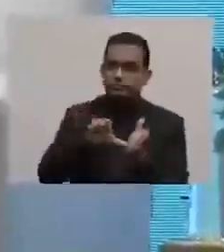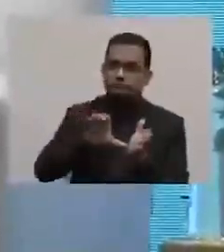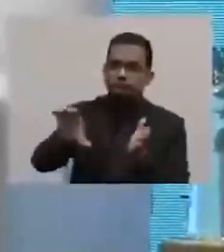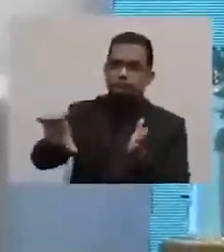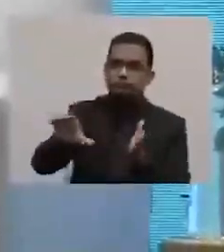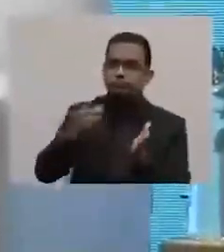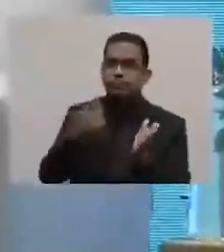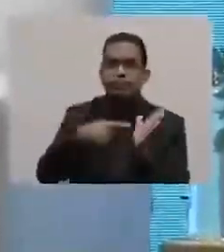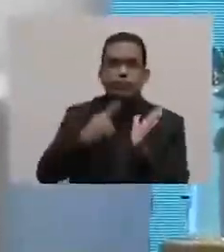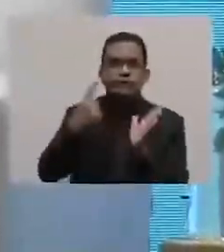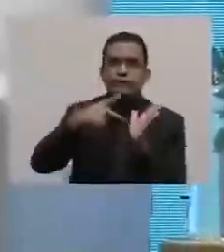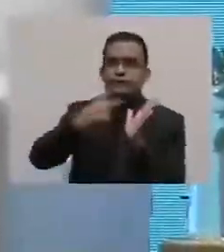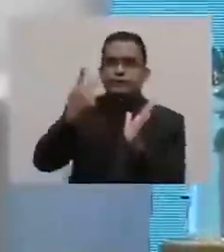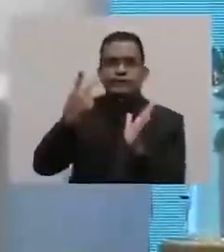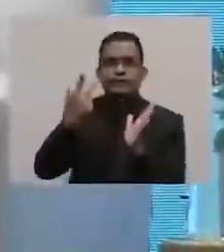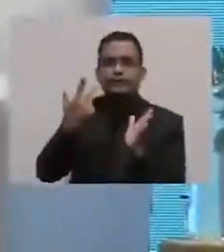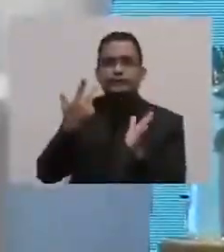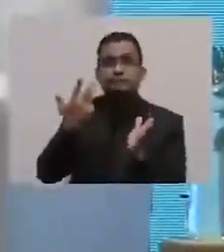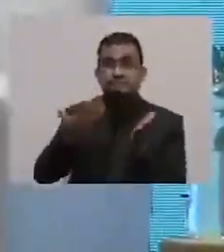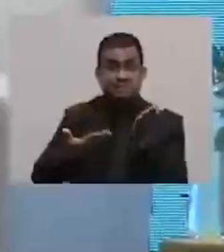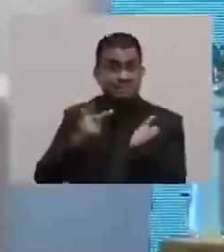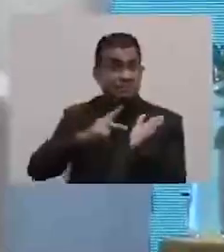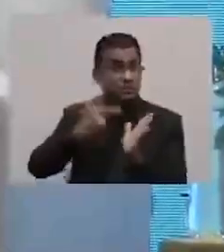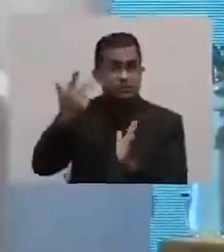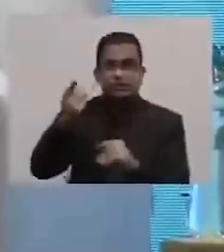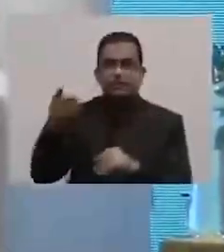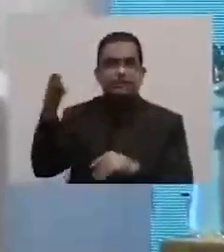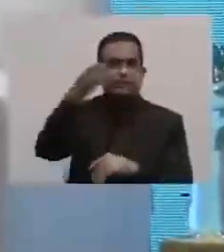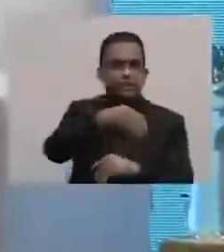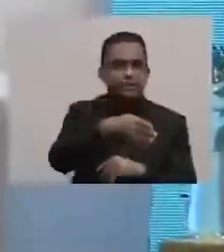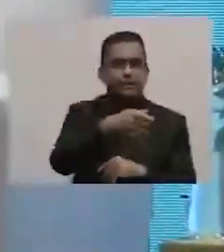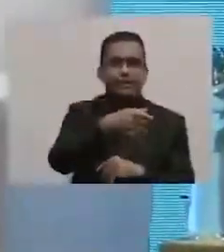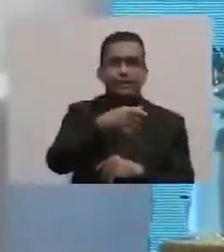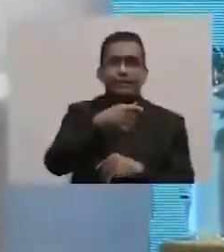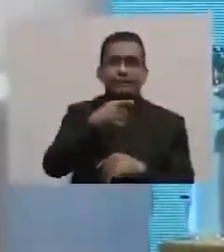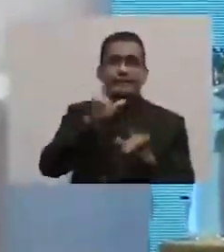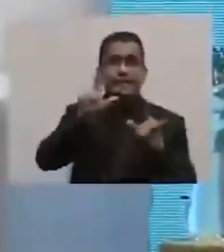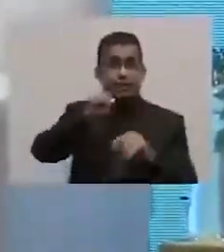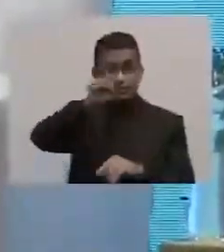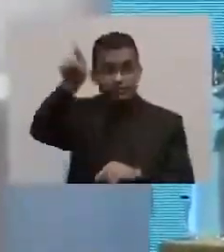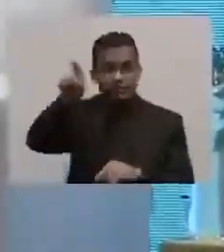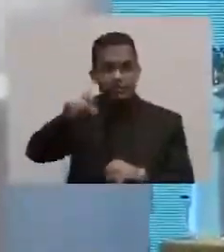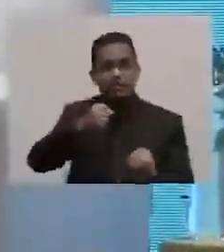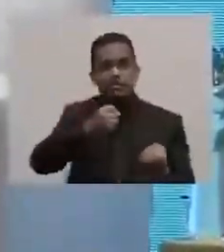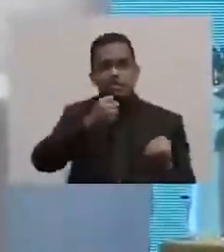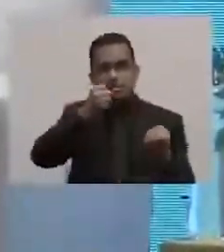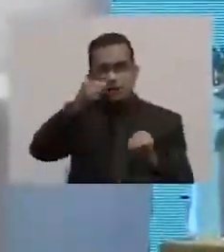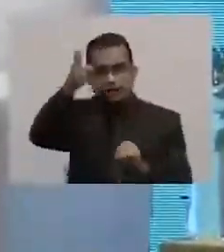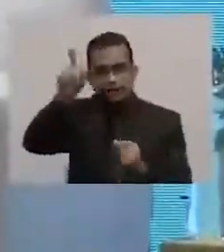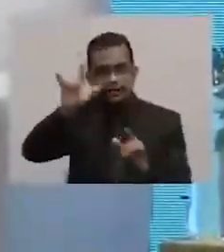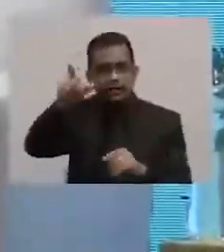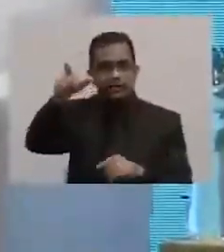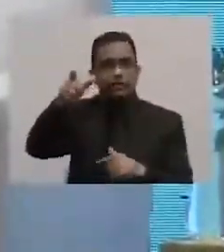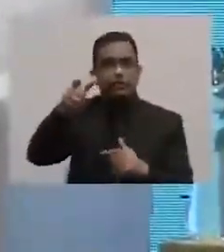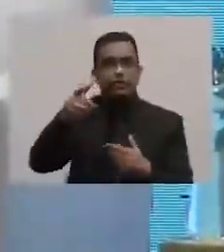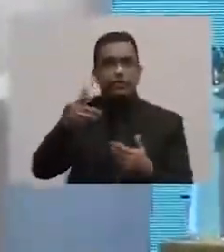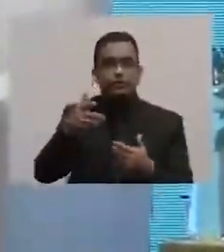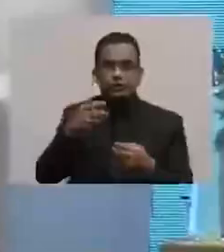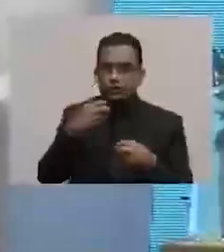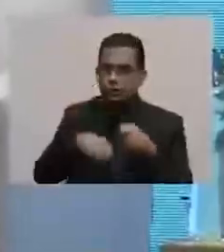vez, dos veces, tres veces. A veces la demanda te la plantean en Santiago, el abogado tiene que ir a Santiago.